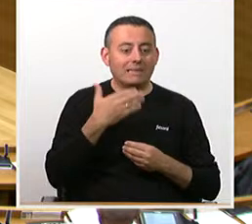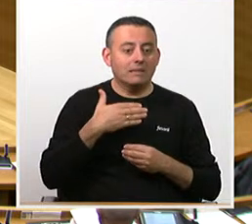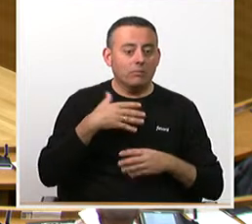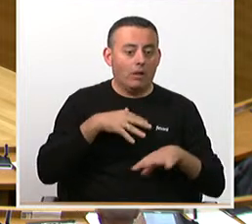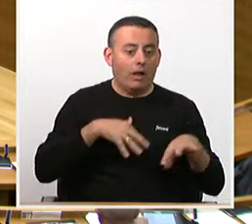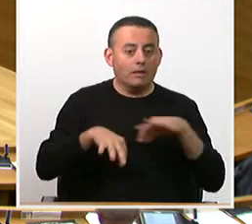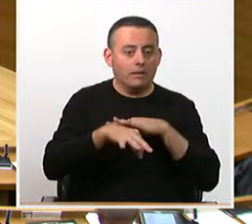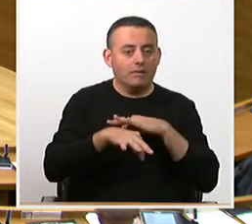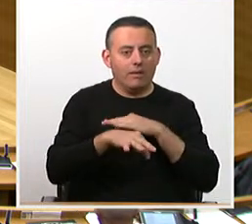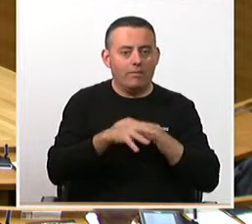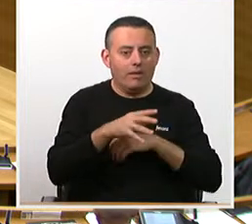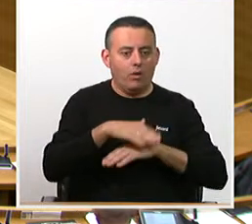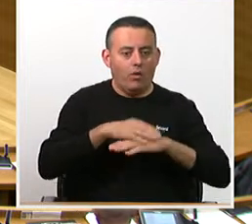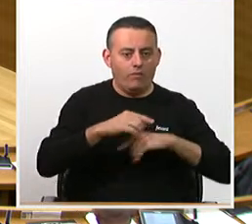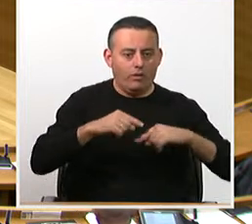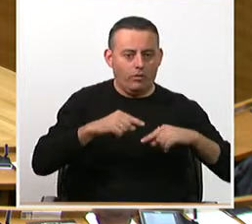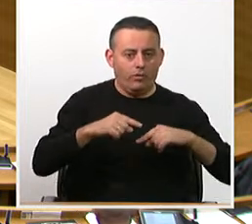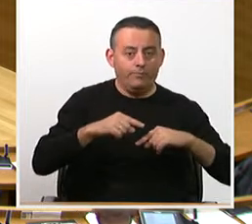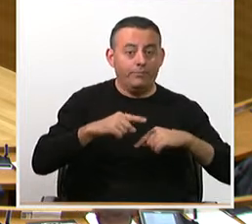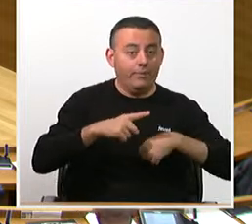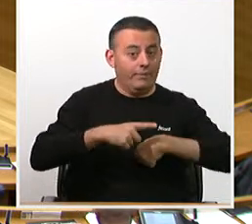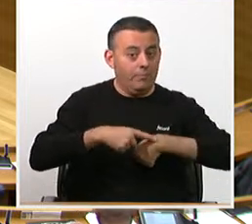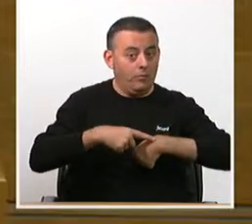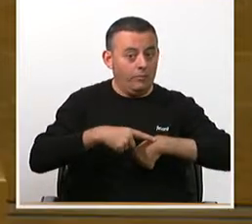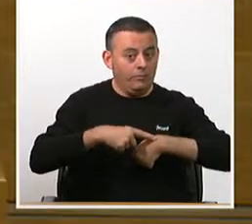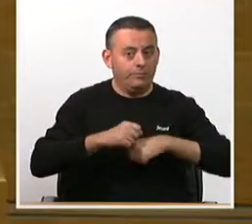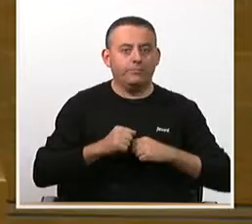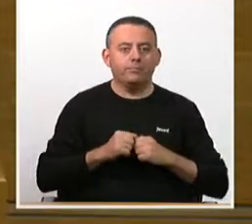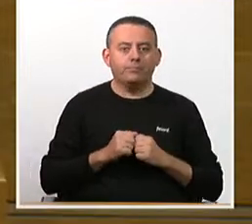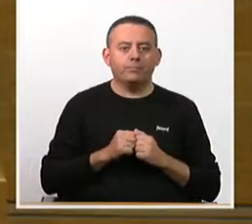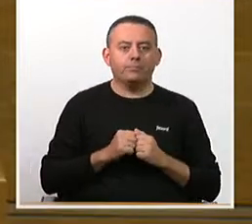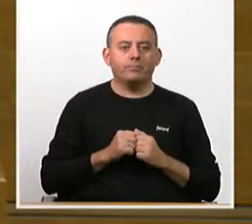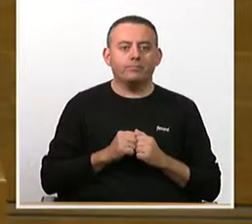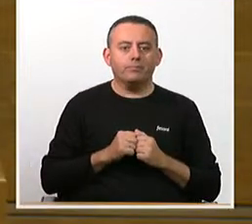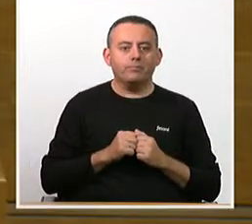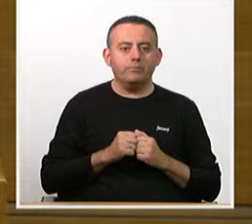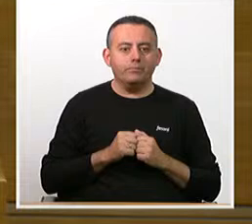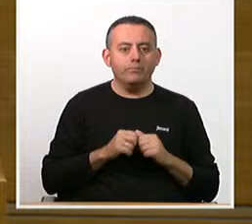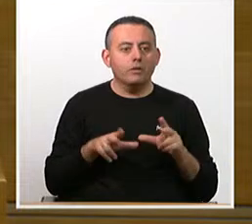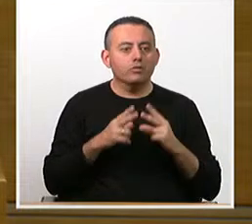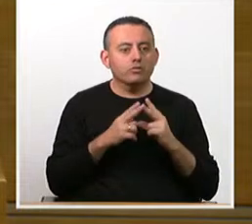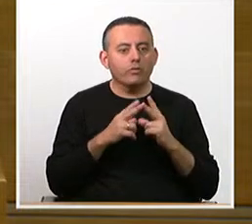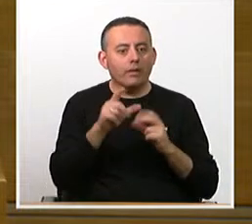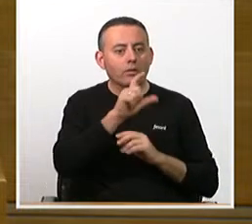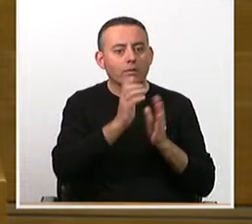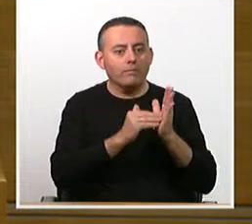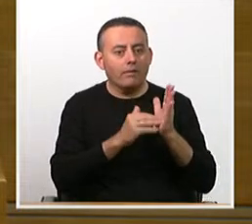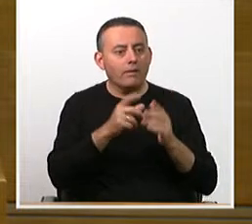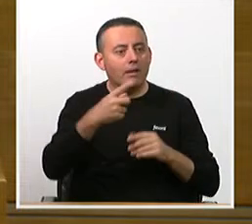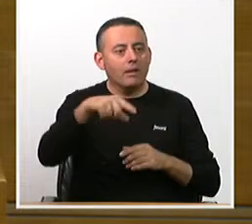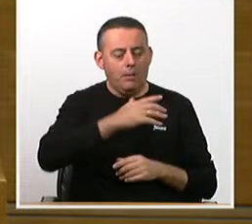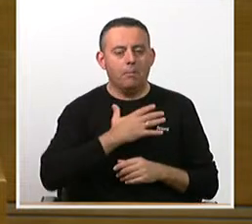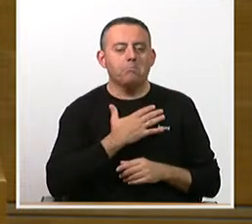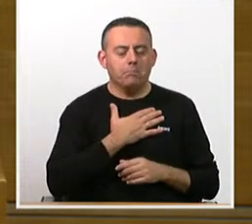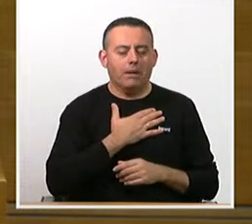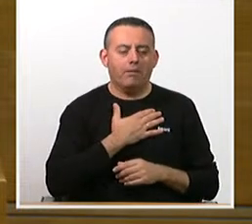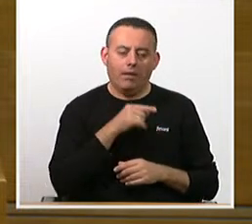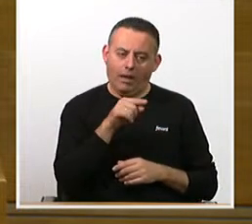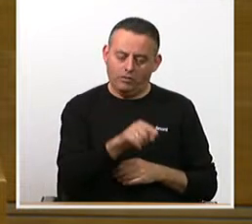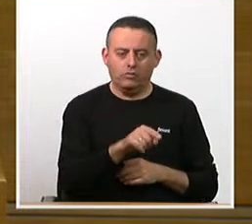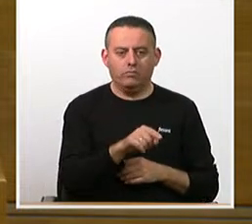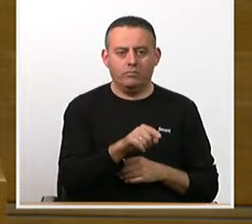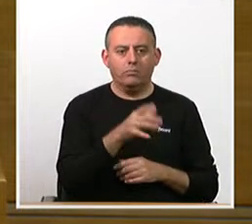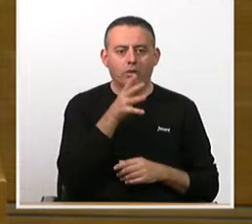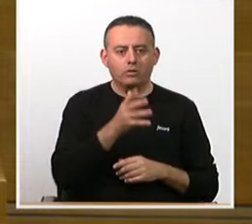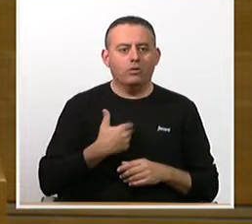sociedad valenciana y acabo ya la sociedad valenciana Usted lo sabe señor mazón no se merece menos le tendemos la mano